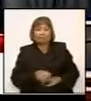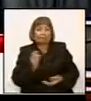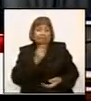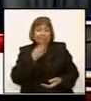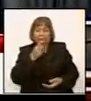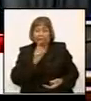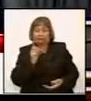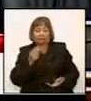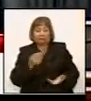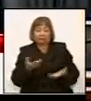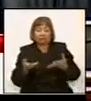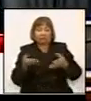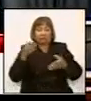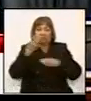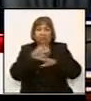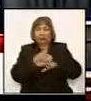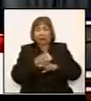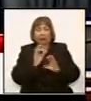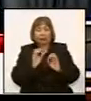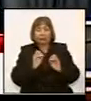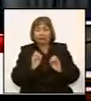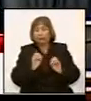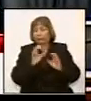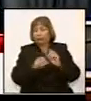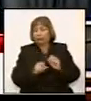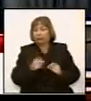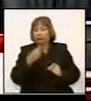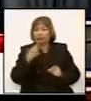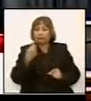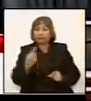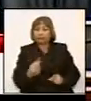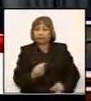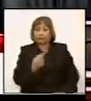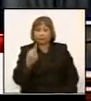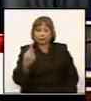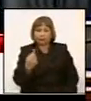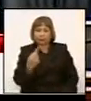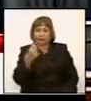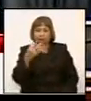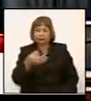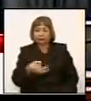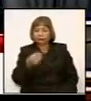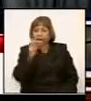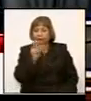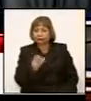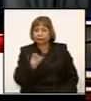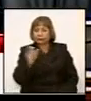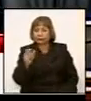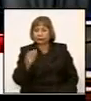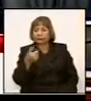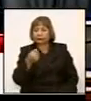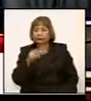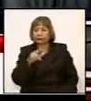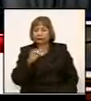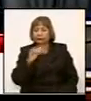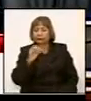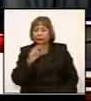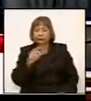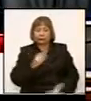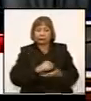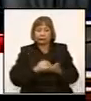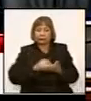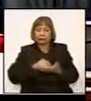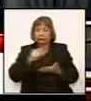para aquellos que hayan invadido, ni mucho menos. Insisto, única y exclusivamente para aquellos que a priori han